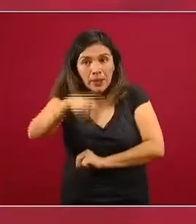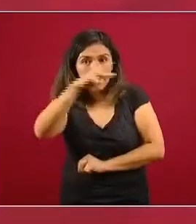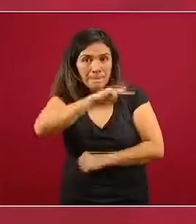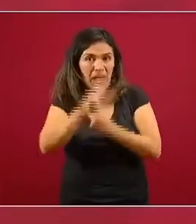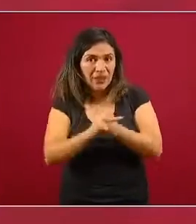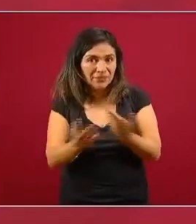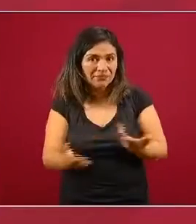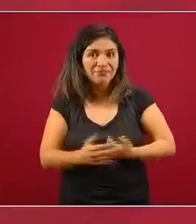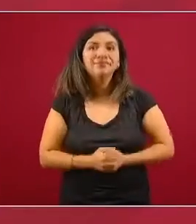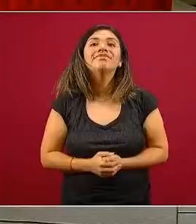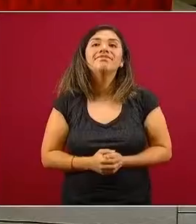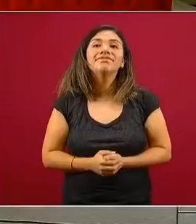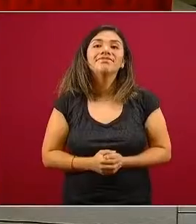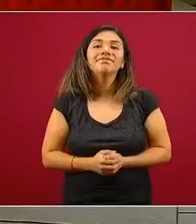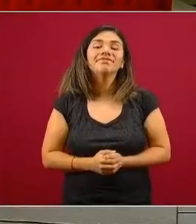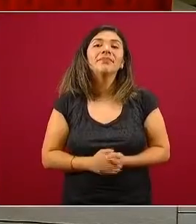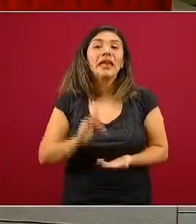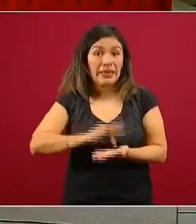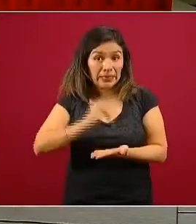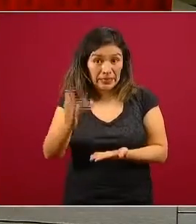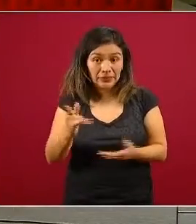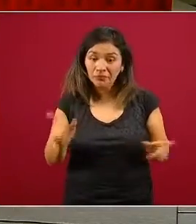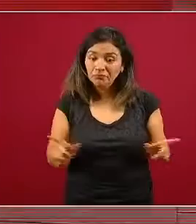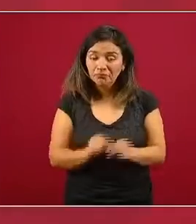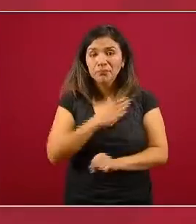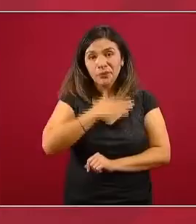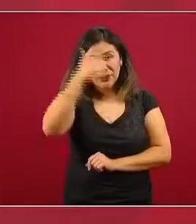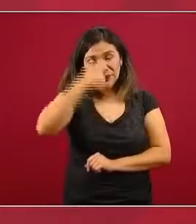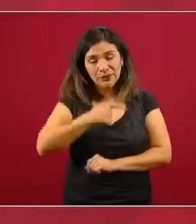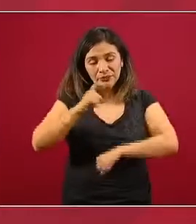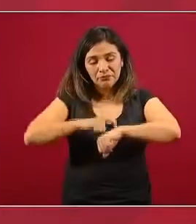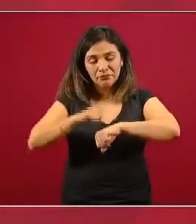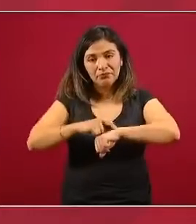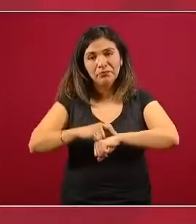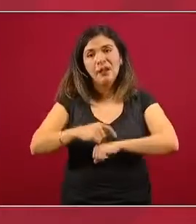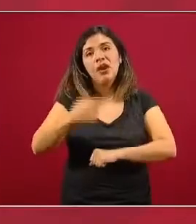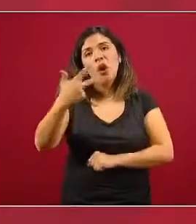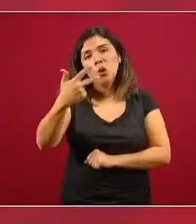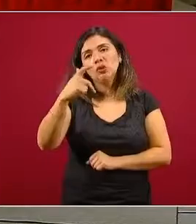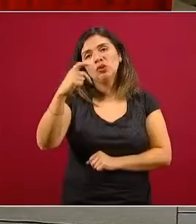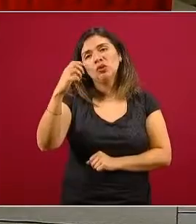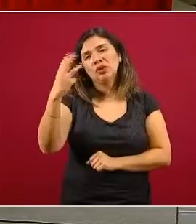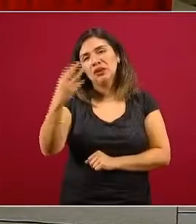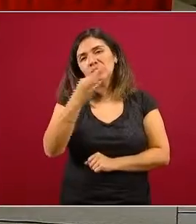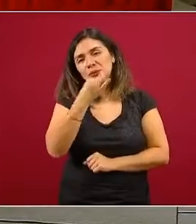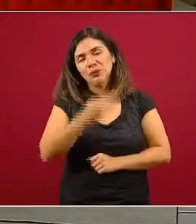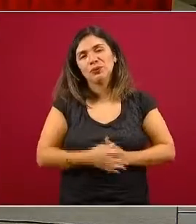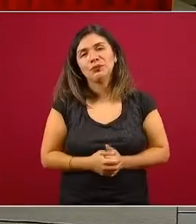país. Muchas gracias. Aquí terminamos. Buenas noches, son las 20:03.